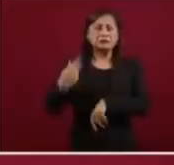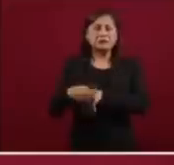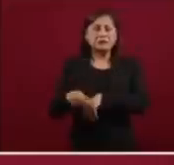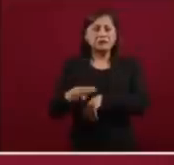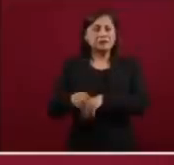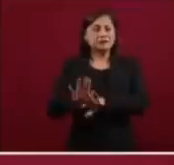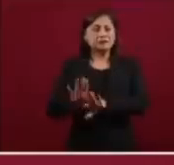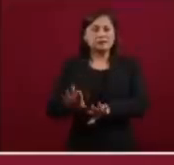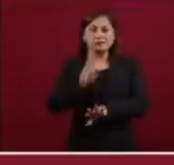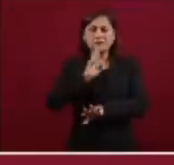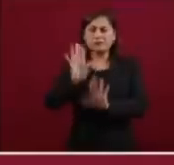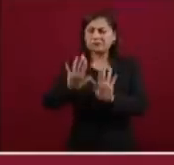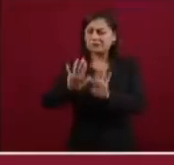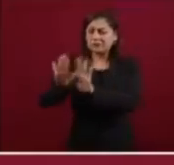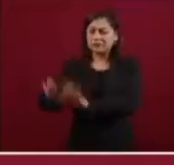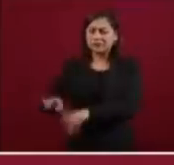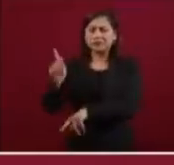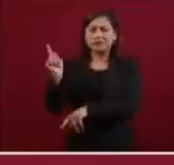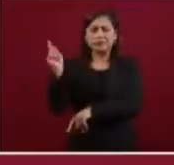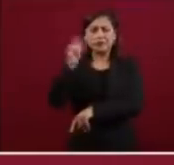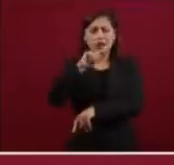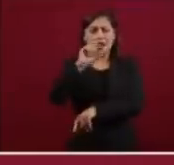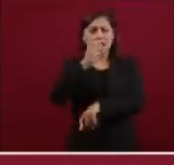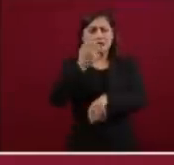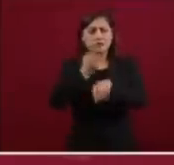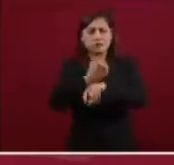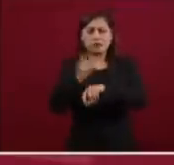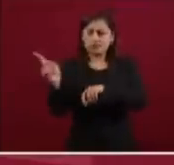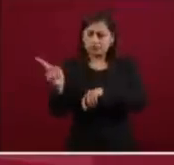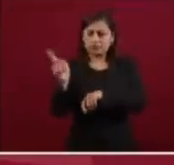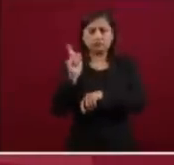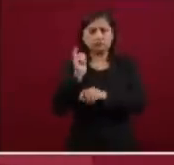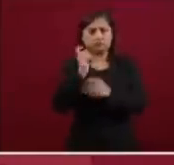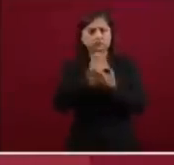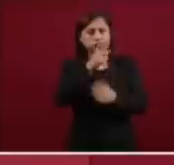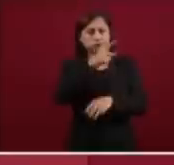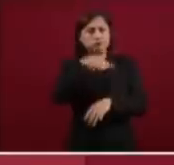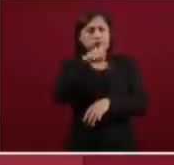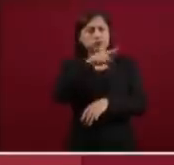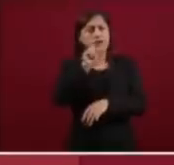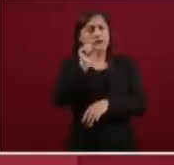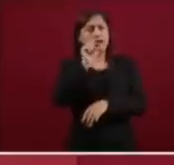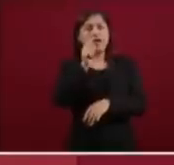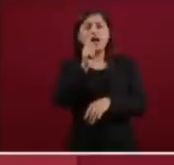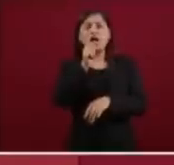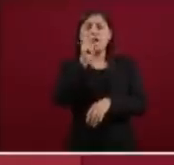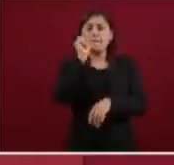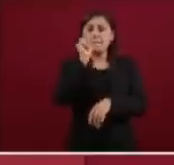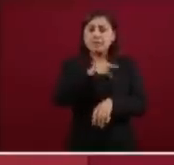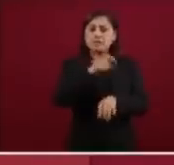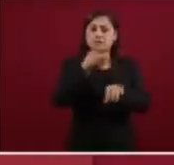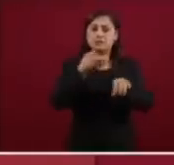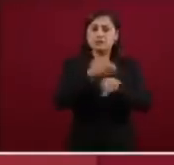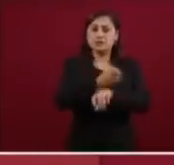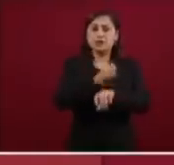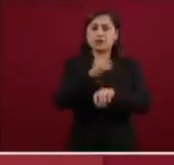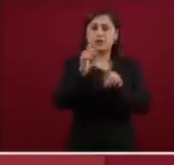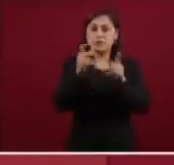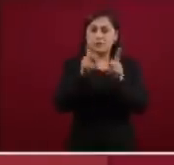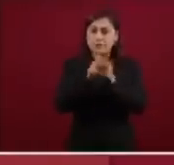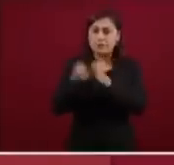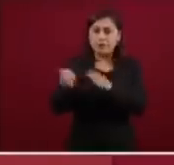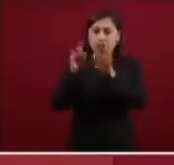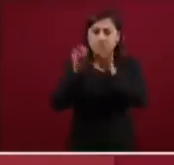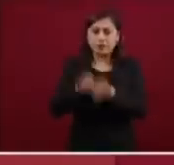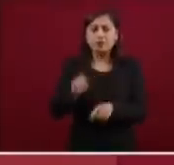que los medios que tienen corresponsales cubran la información y buscar